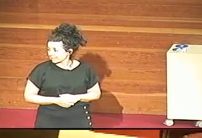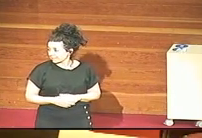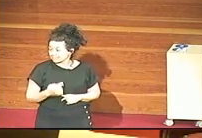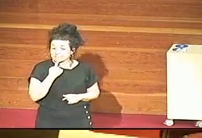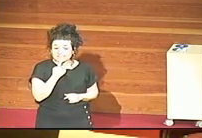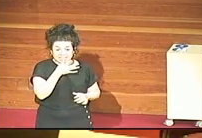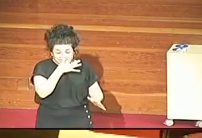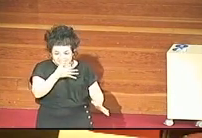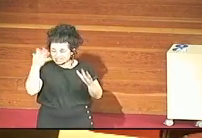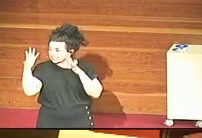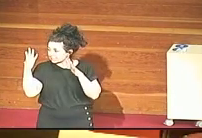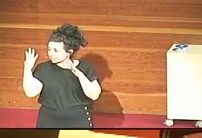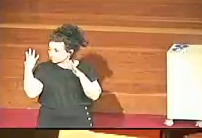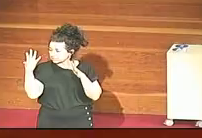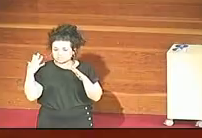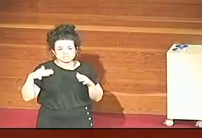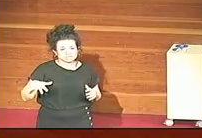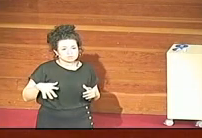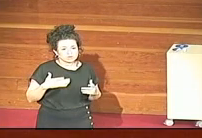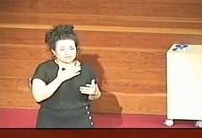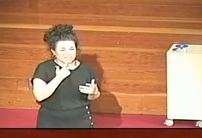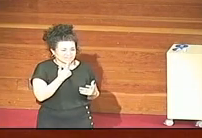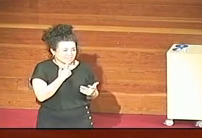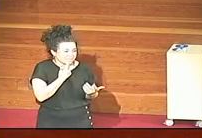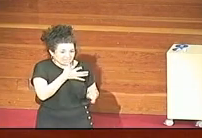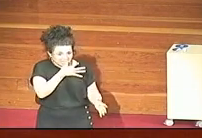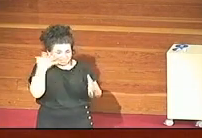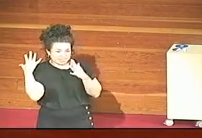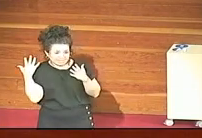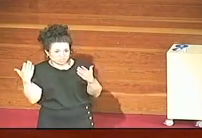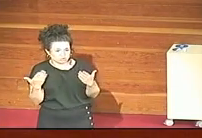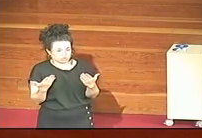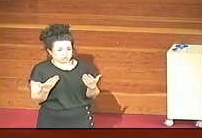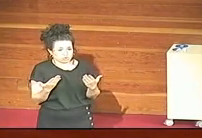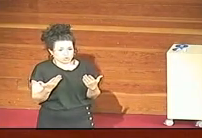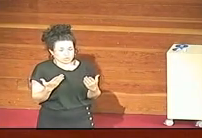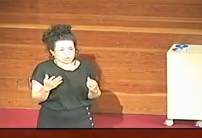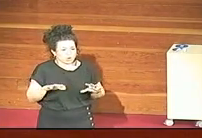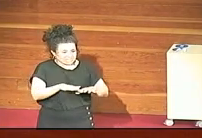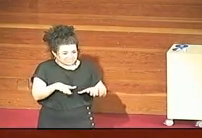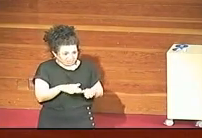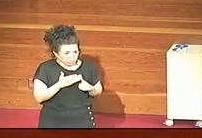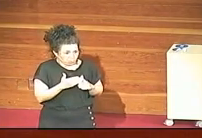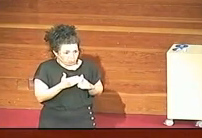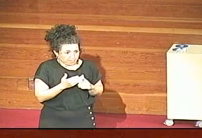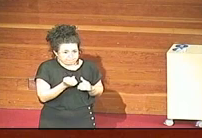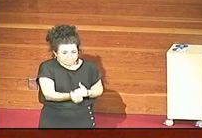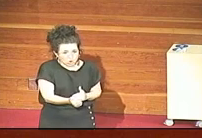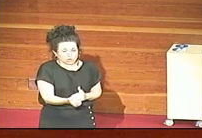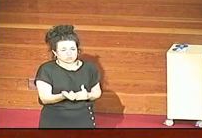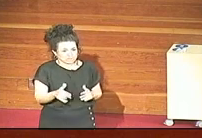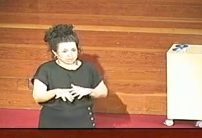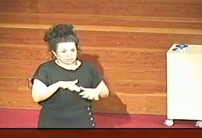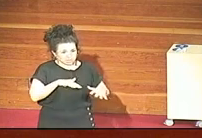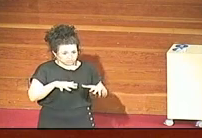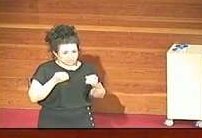no teníamos tanto espacio en los medios pero lógicamente había información ambiental y el movimiento ecologista tiene